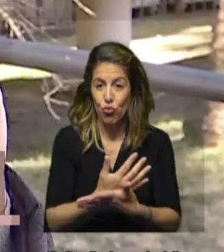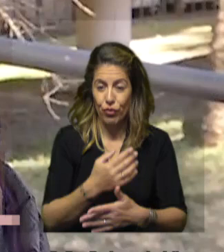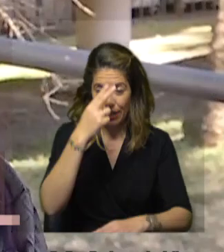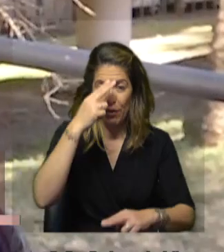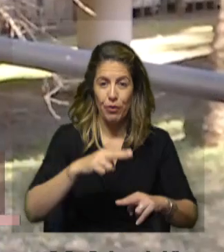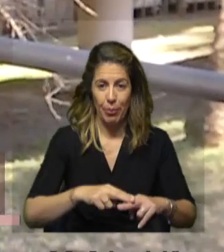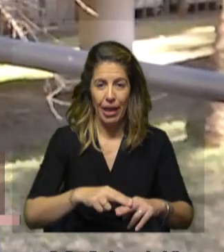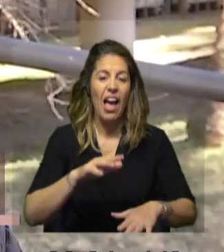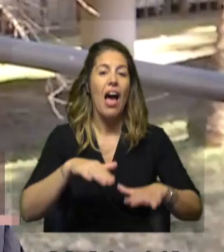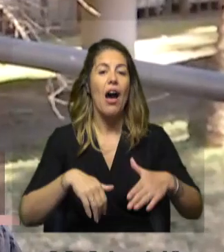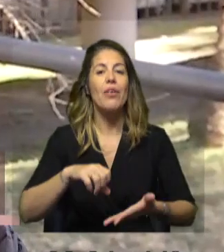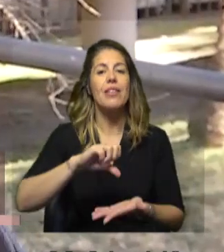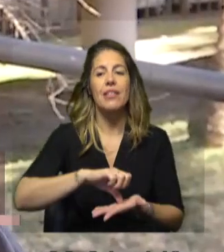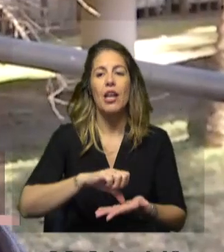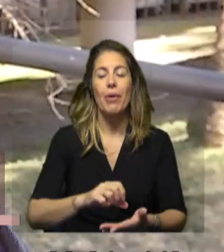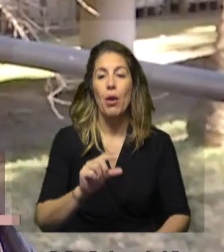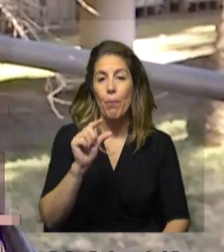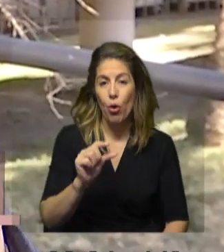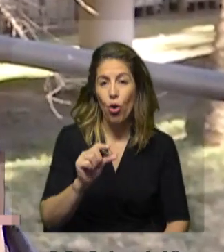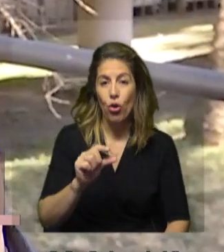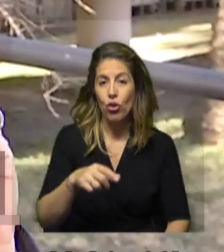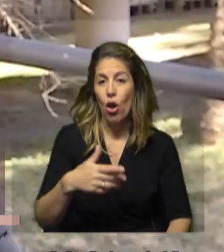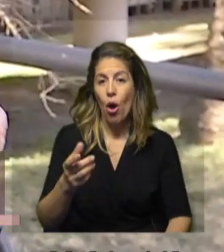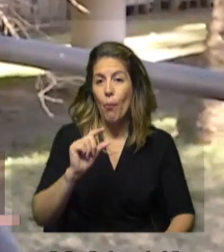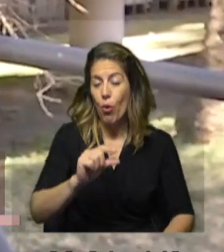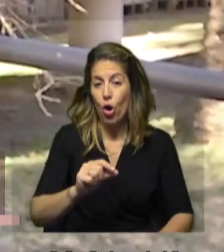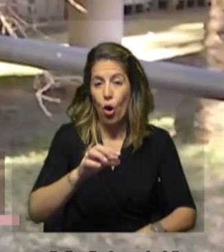veces en nuestro país hay pocos reumatólogos